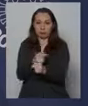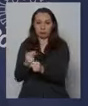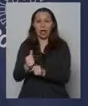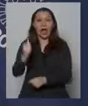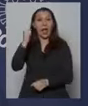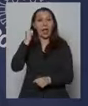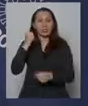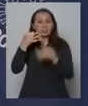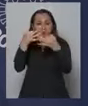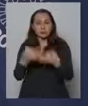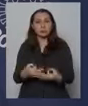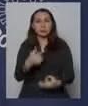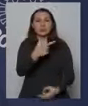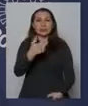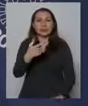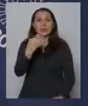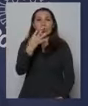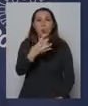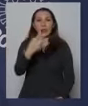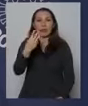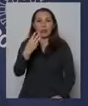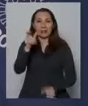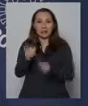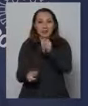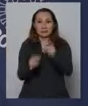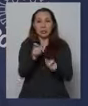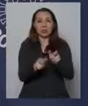ayer 743 personas